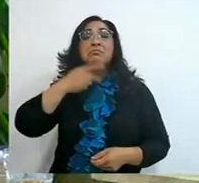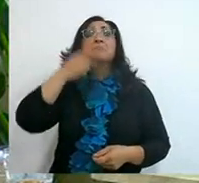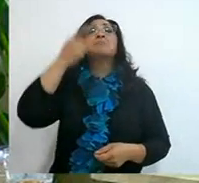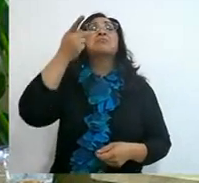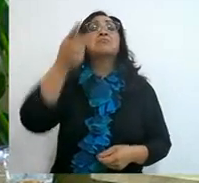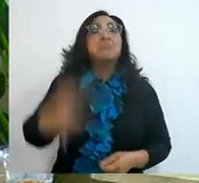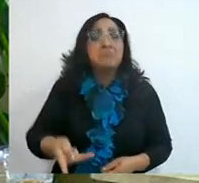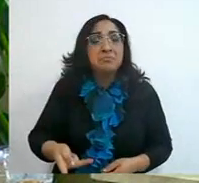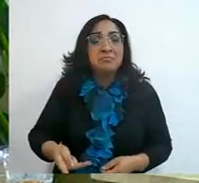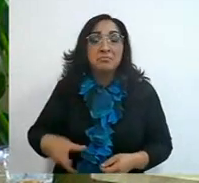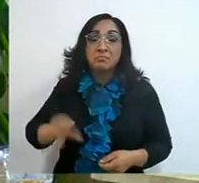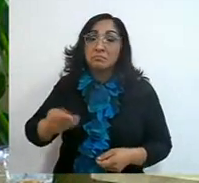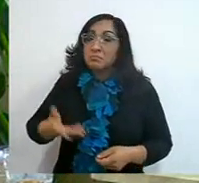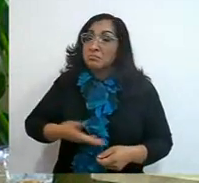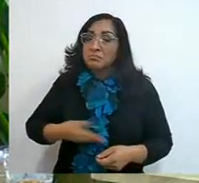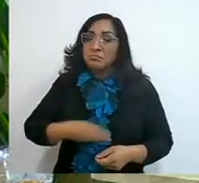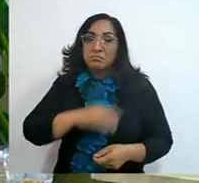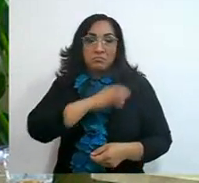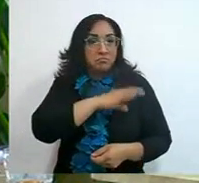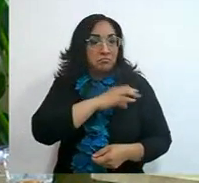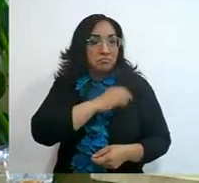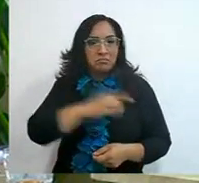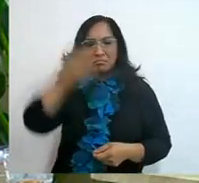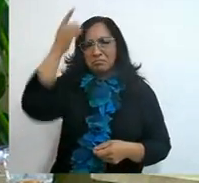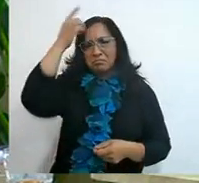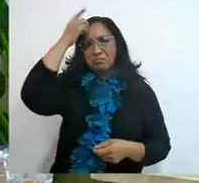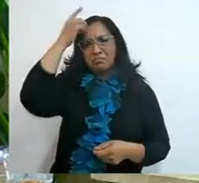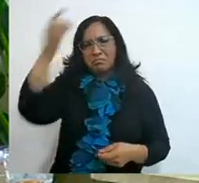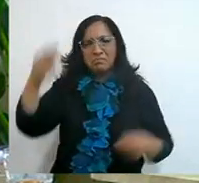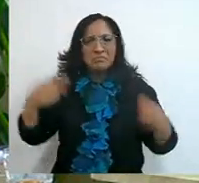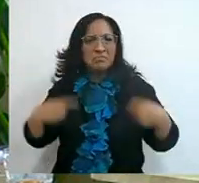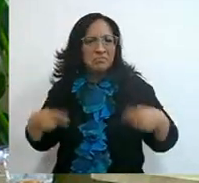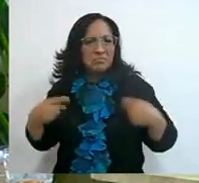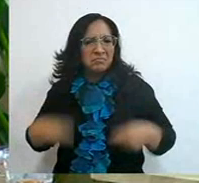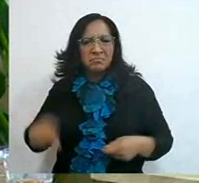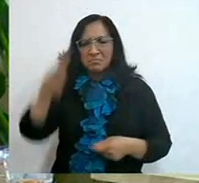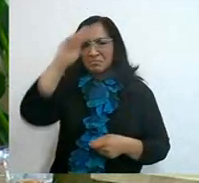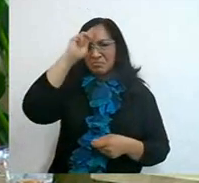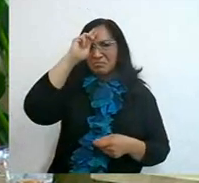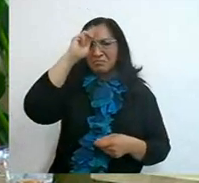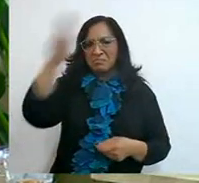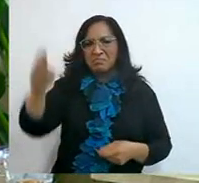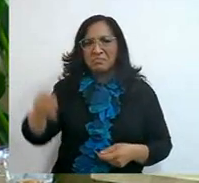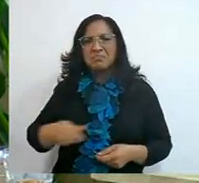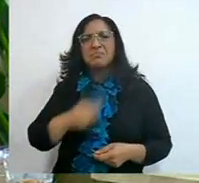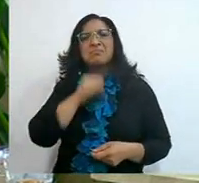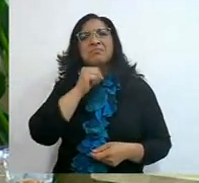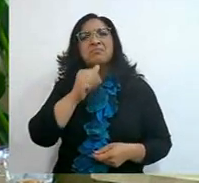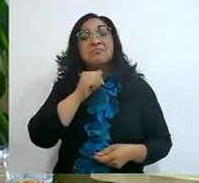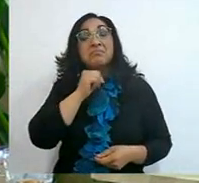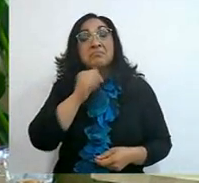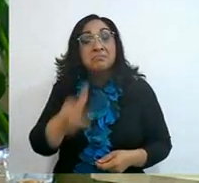No tienen temor ni a Dios, ni a hombre, ni respeto a nadie, ni a sus propias vidas.